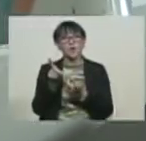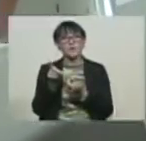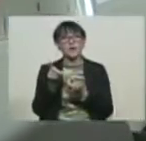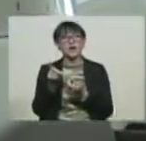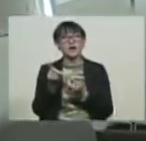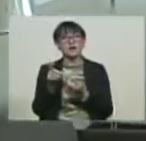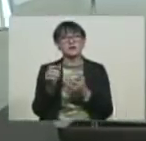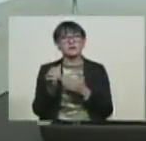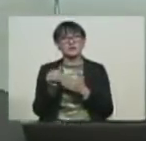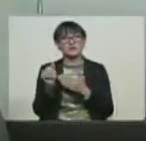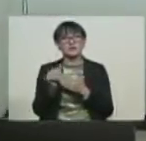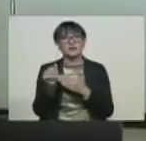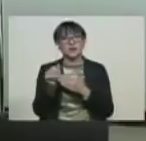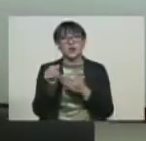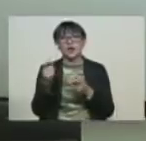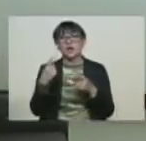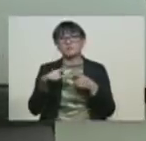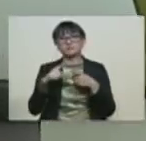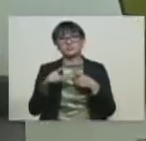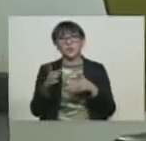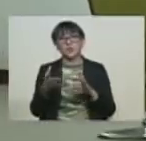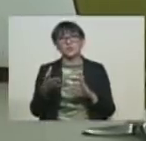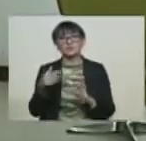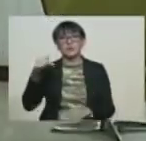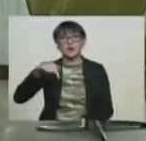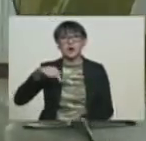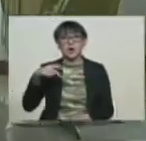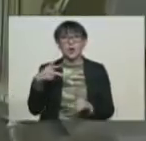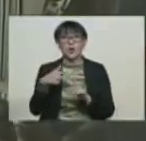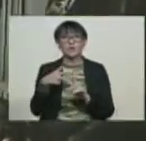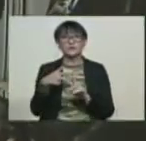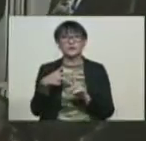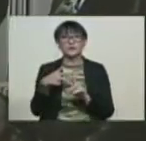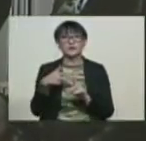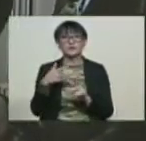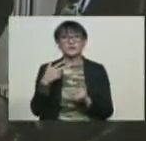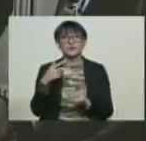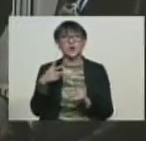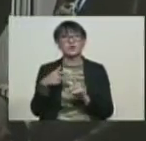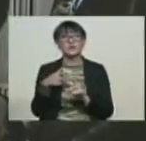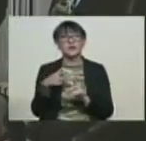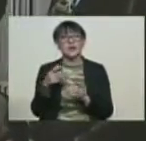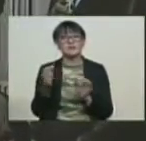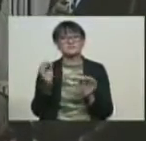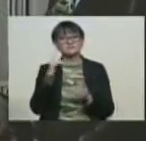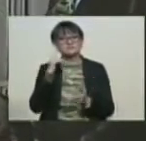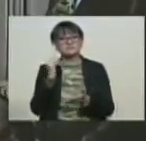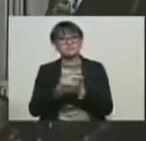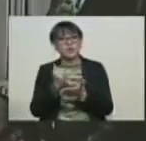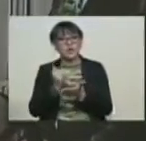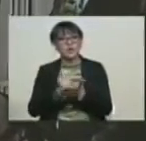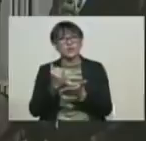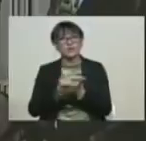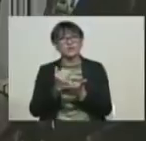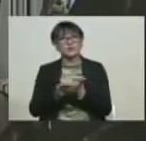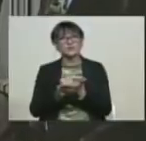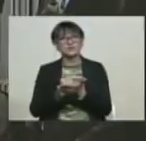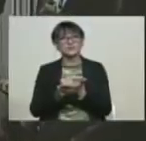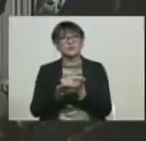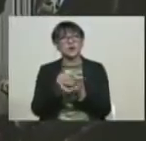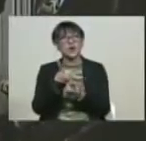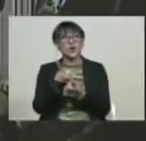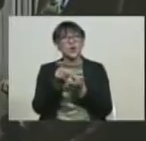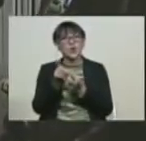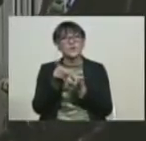divisas convertibles. Pero este hotel va a ser un hotel modelo, piloto, para que se